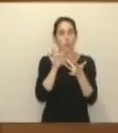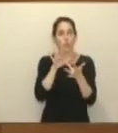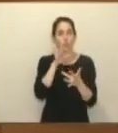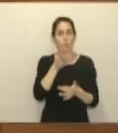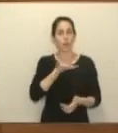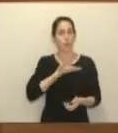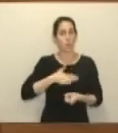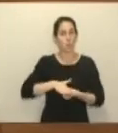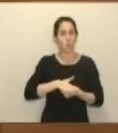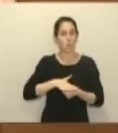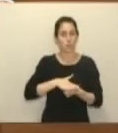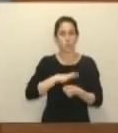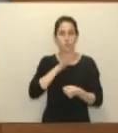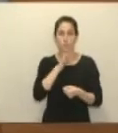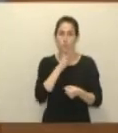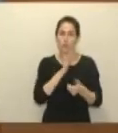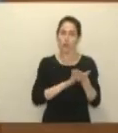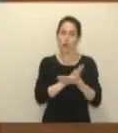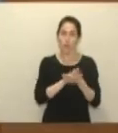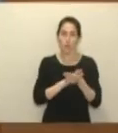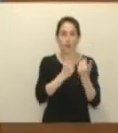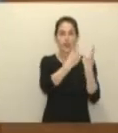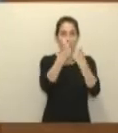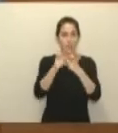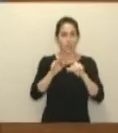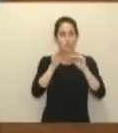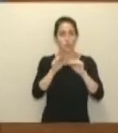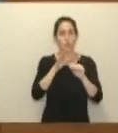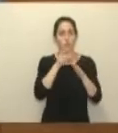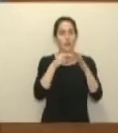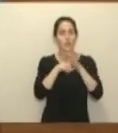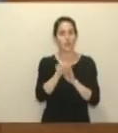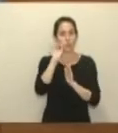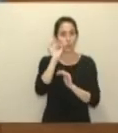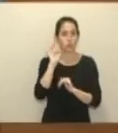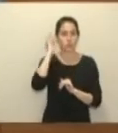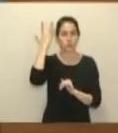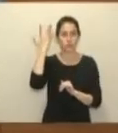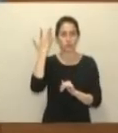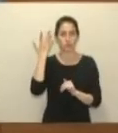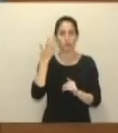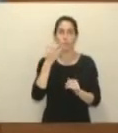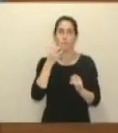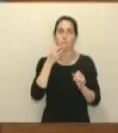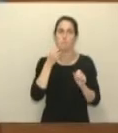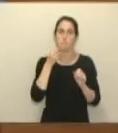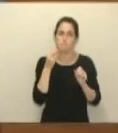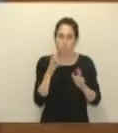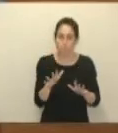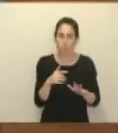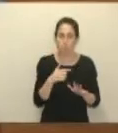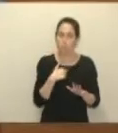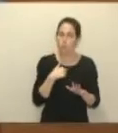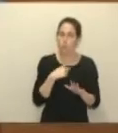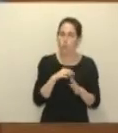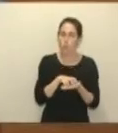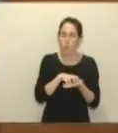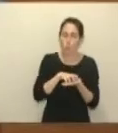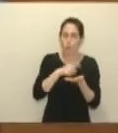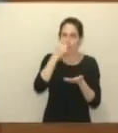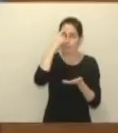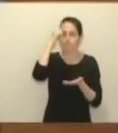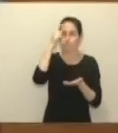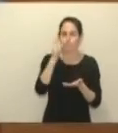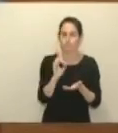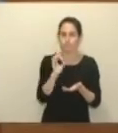municipios para abordar las necesidades que planteen para el desarrollo de esta iniciativa. Bien, nos surgen algunas dudas, por lo tanto.